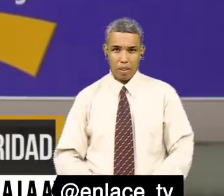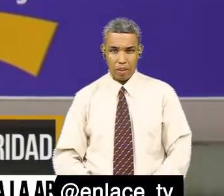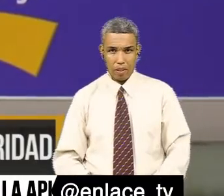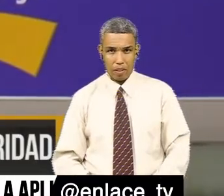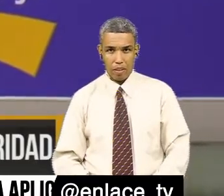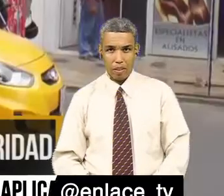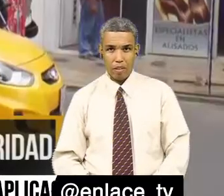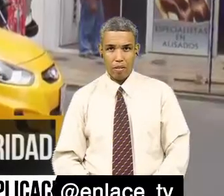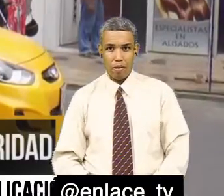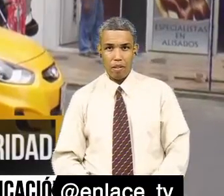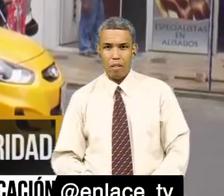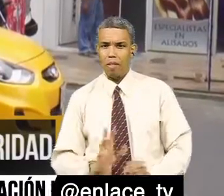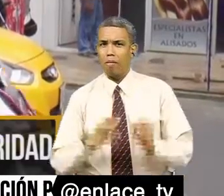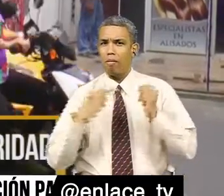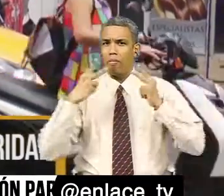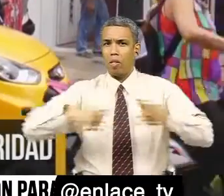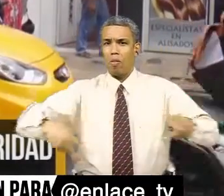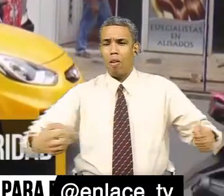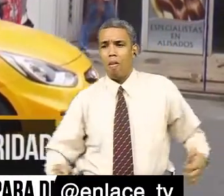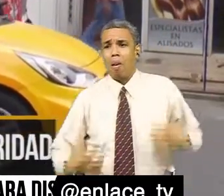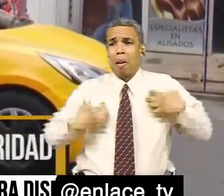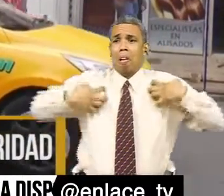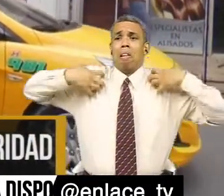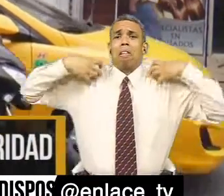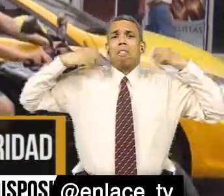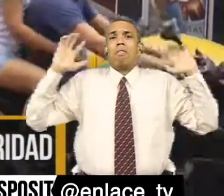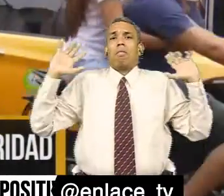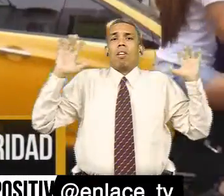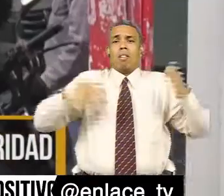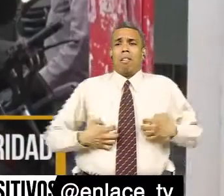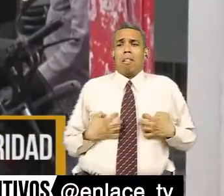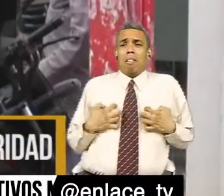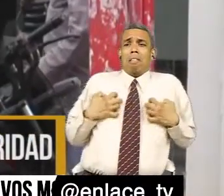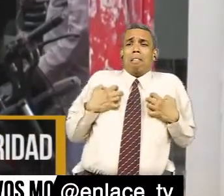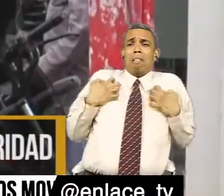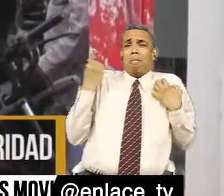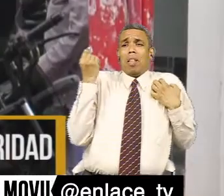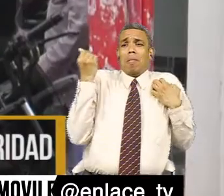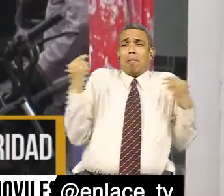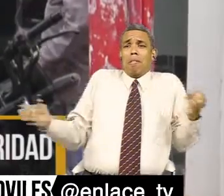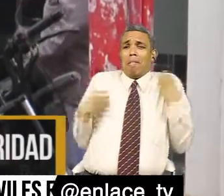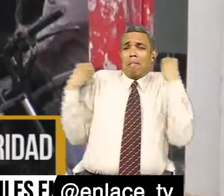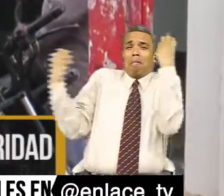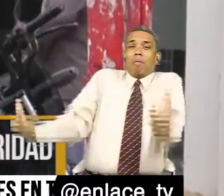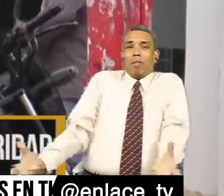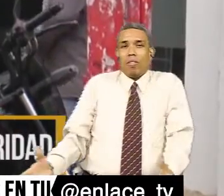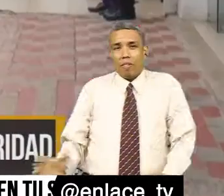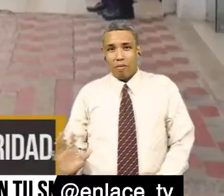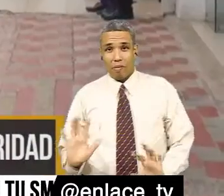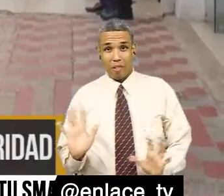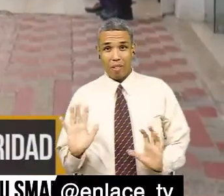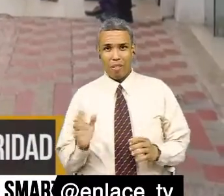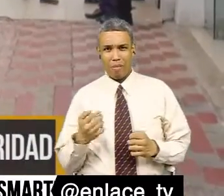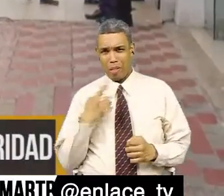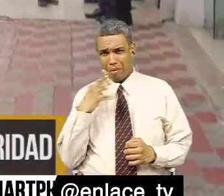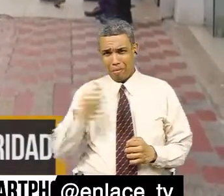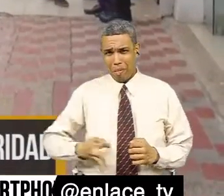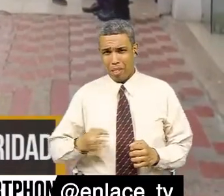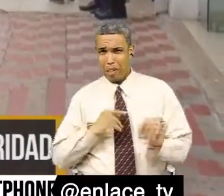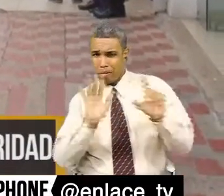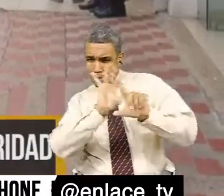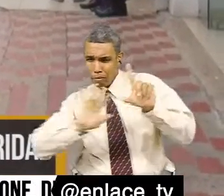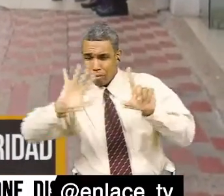el pánico en el que caen las personas en el interior del establecimiento comercial a que realmente hubiese la existencia de